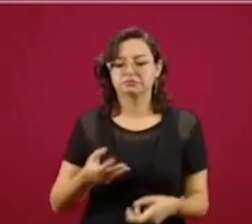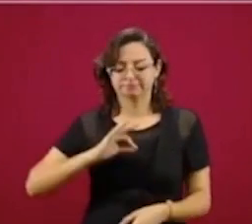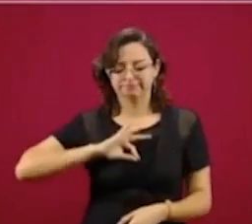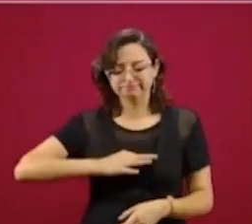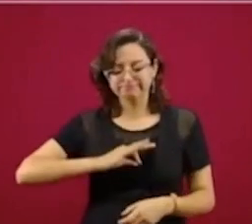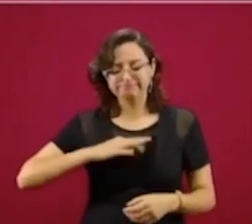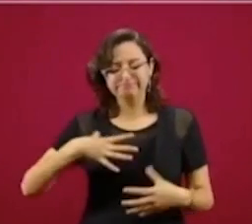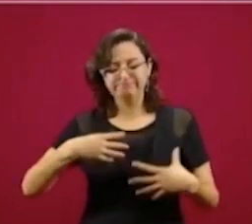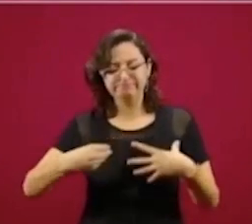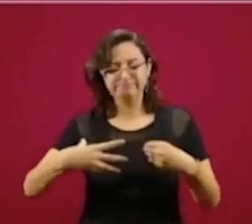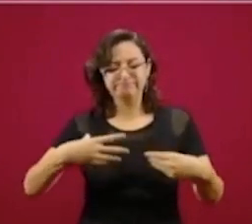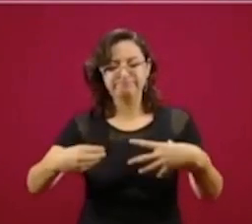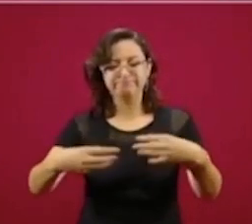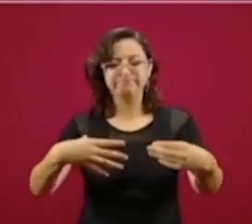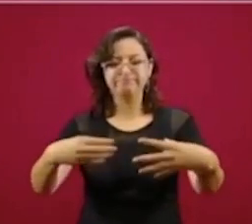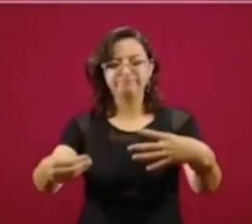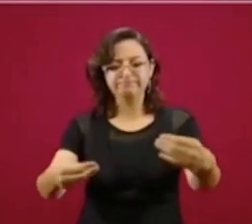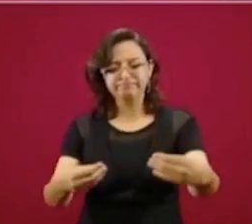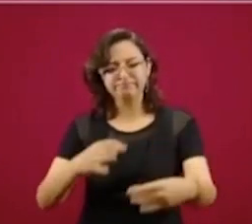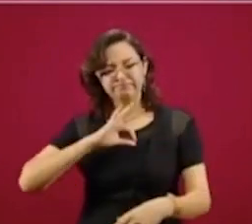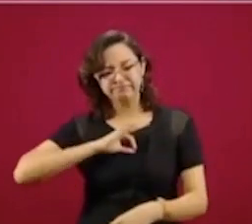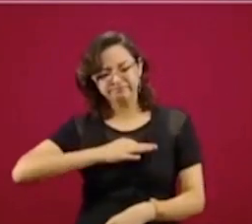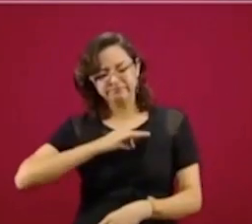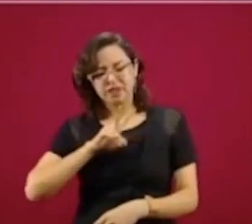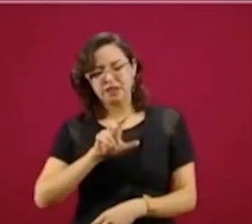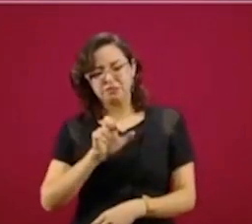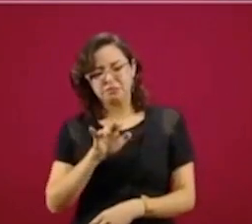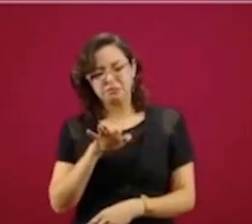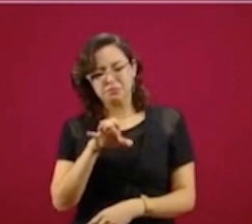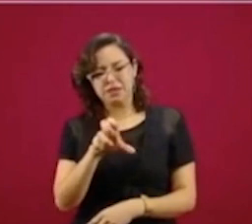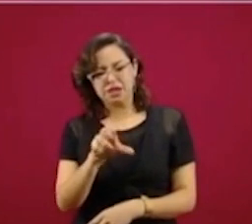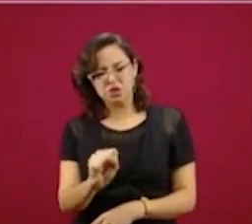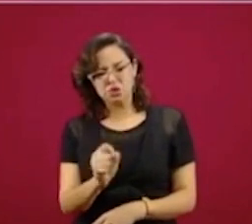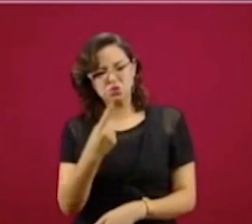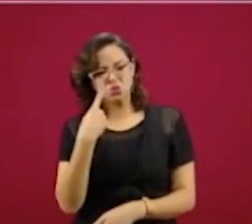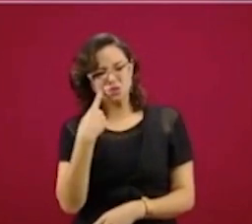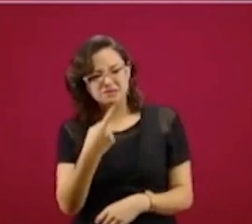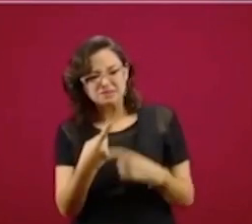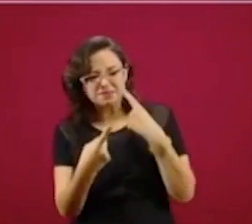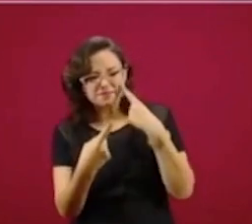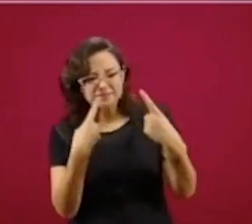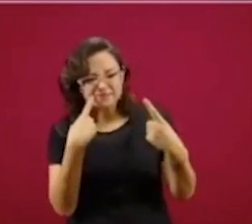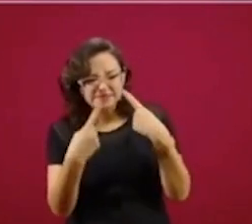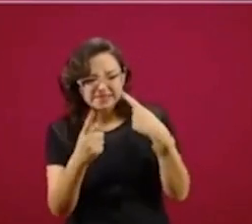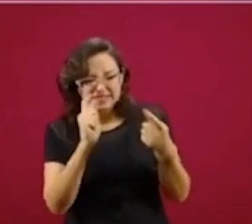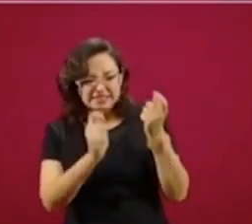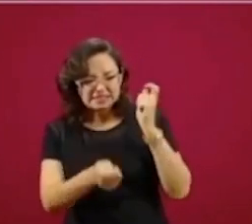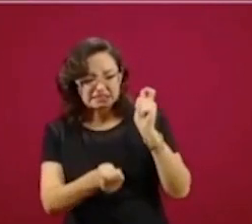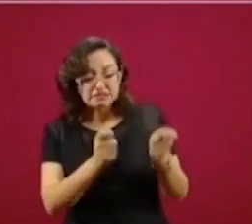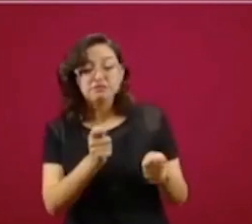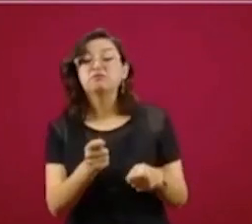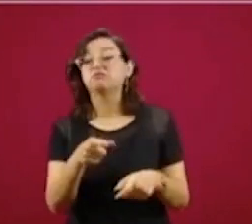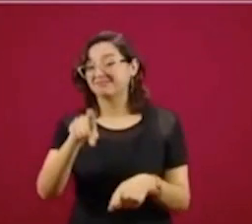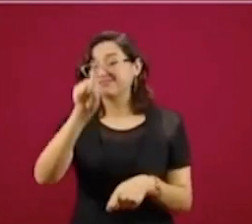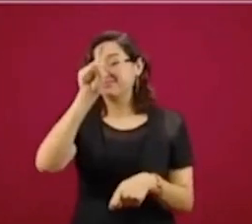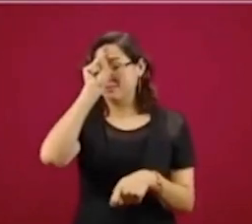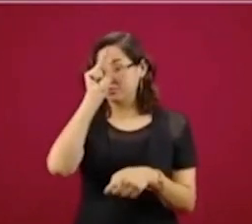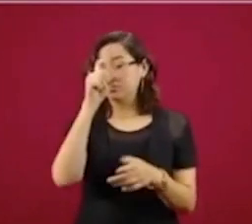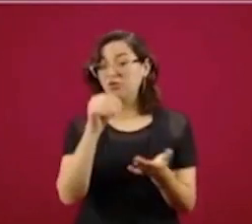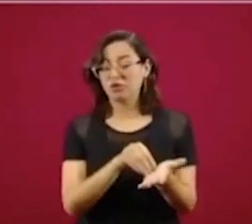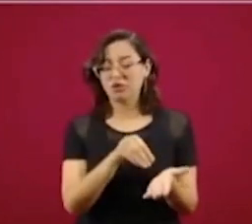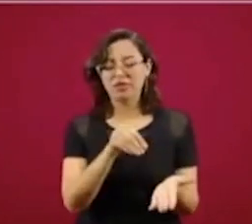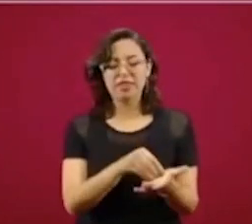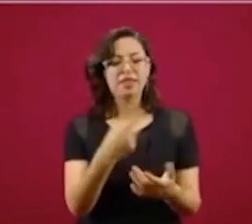epidemia, de este virus, conocerlo, porque tenemos todavía muchas incógnitas en muchos aspectos, pero de todas